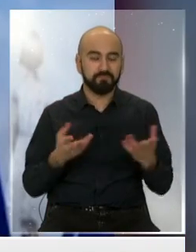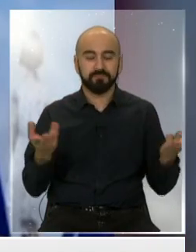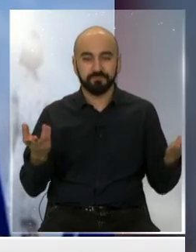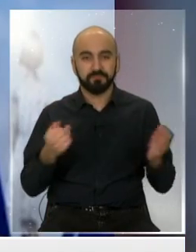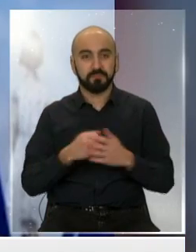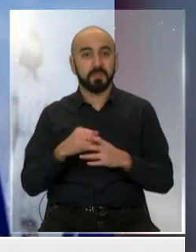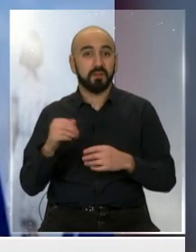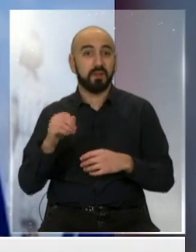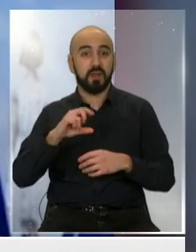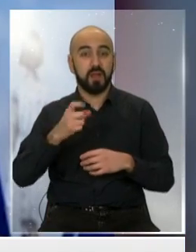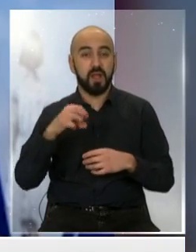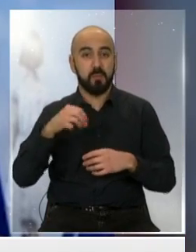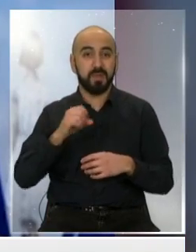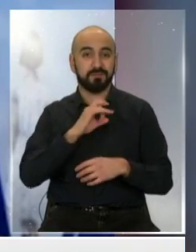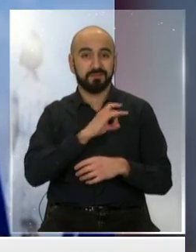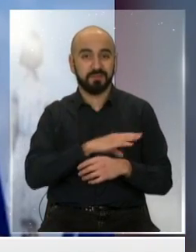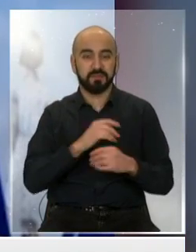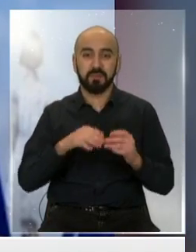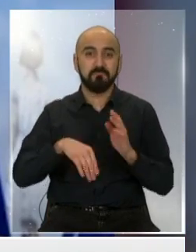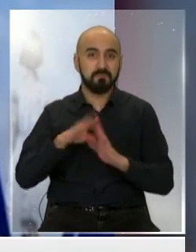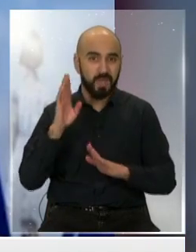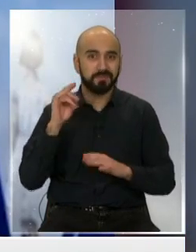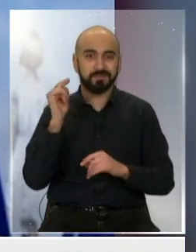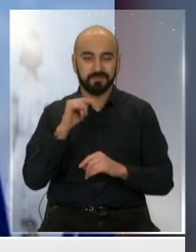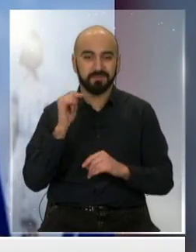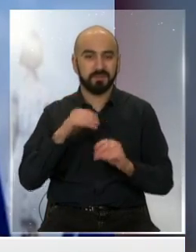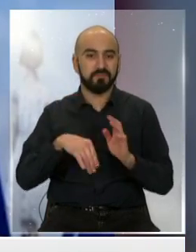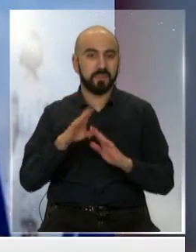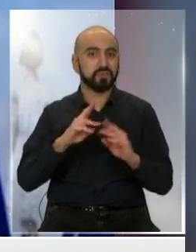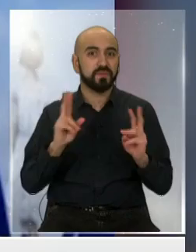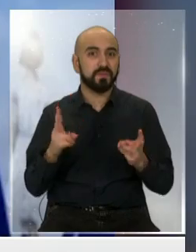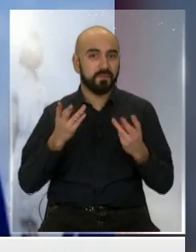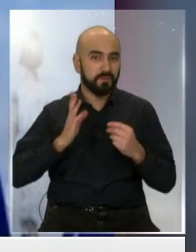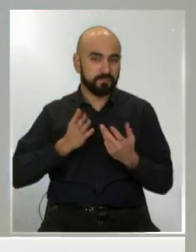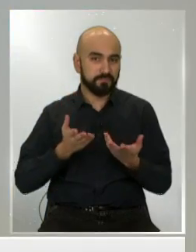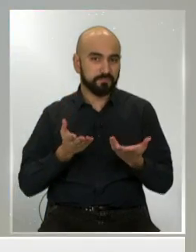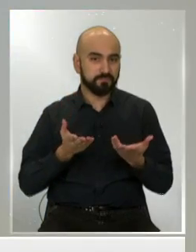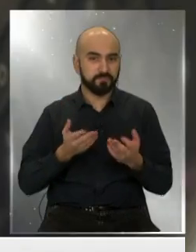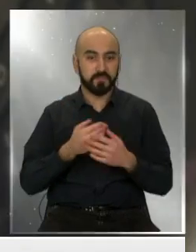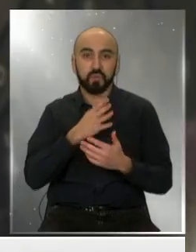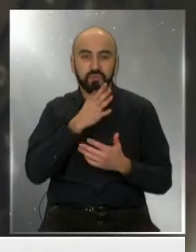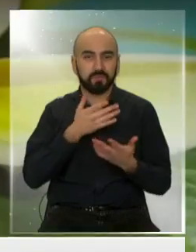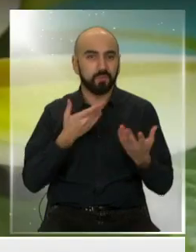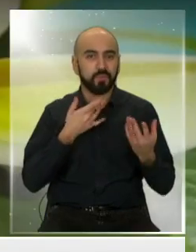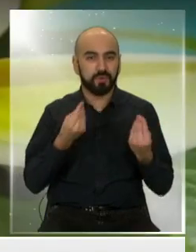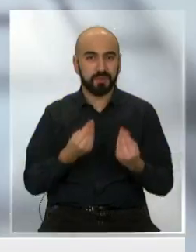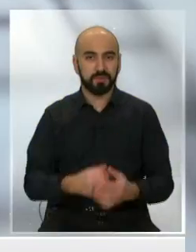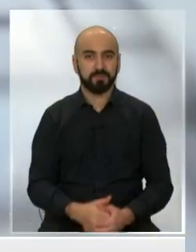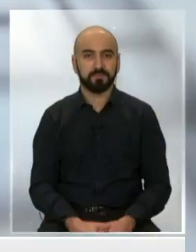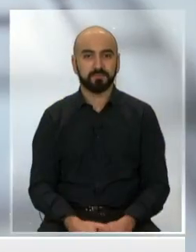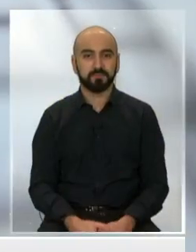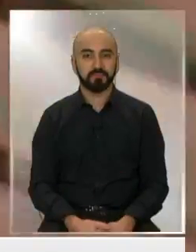Gama Chile es la más resiliente, la que más ha sobrevivido, y no entendemos por qué.